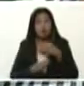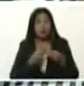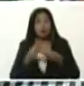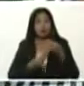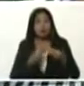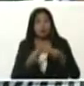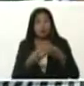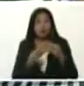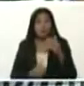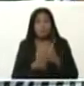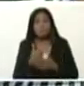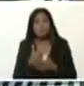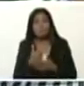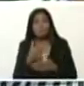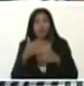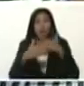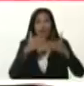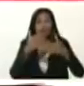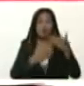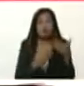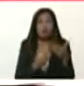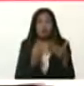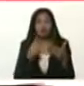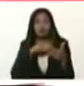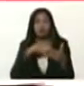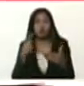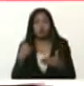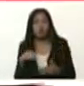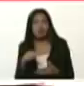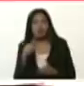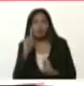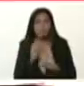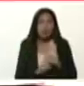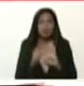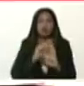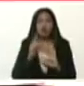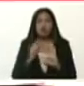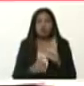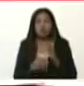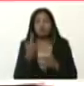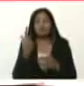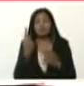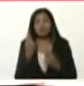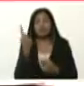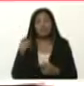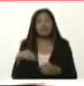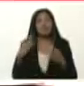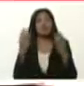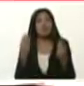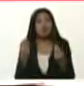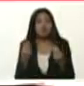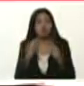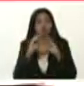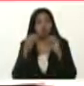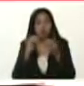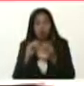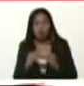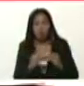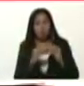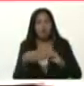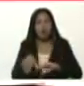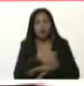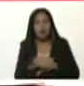vamos a hacer más, cada vez más con lo que tenemos. Yo no digo menos, porque aquí tenemos bastante en asfalto. Y no